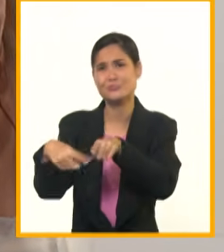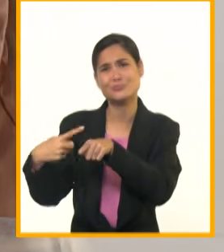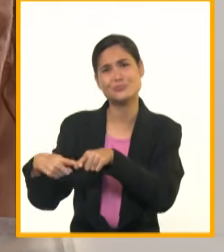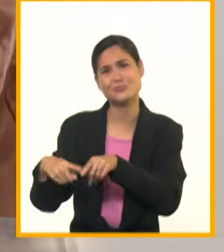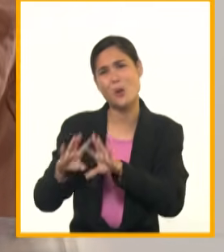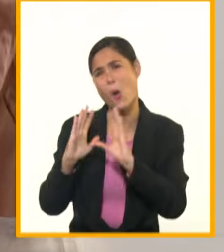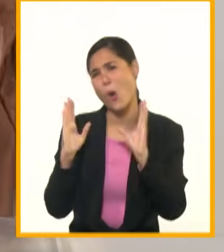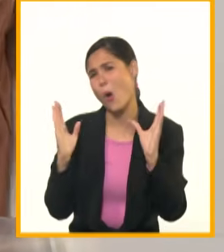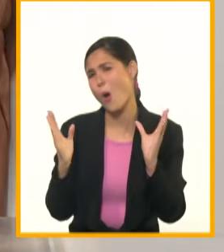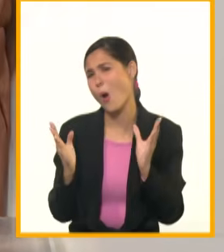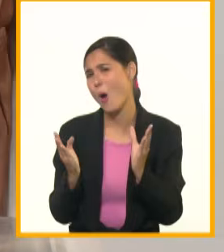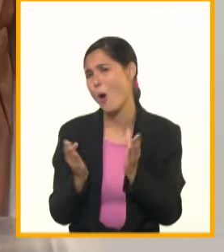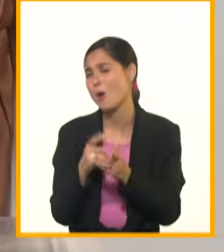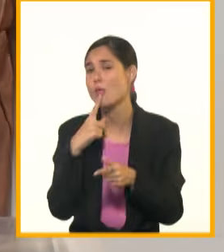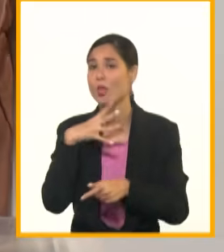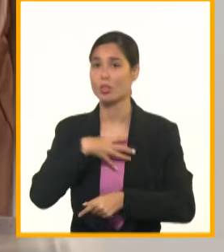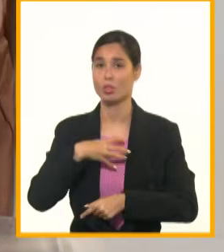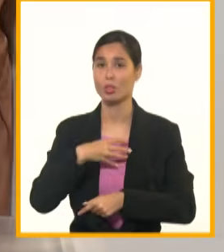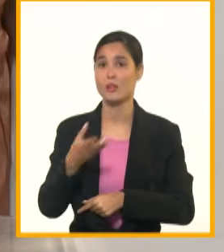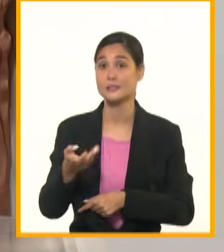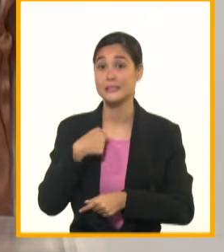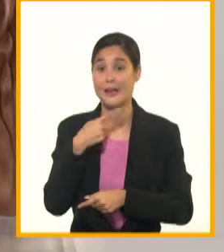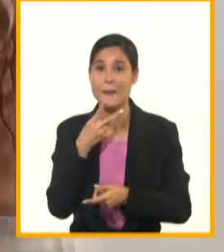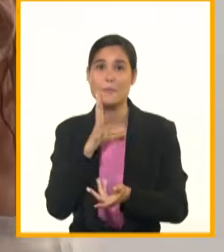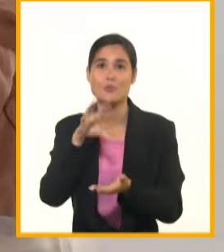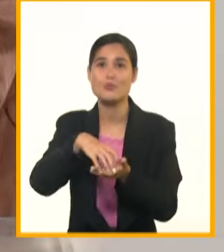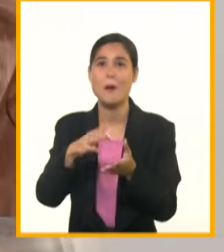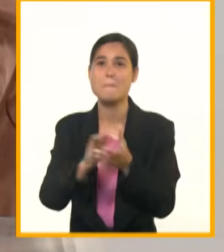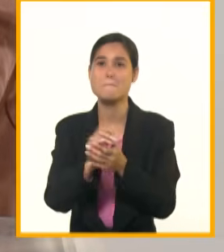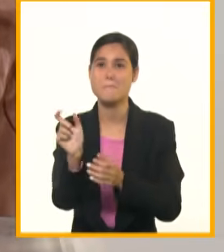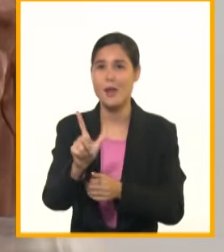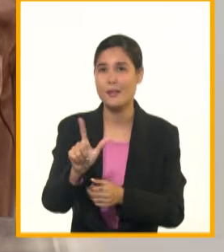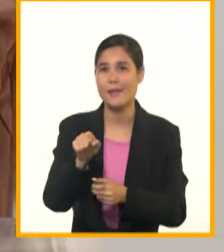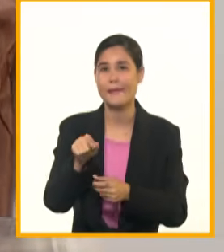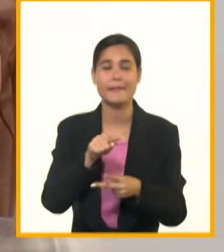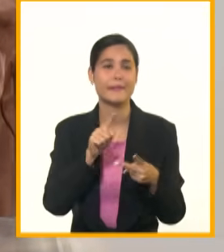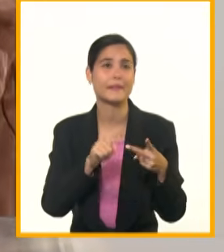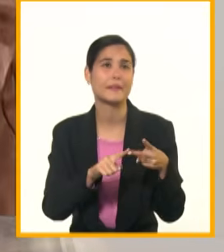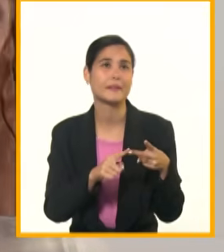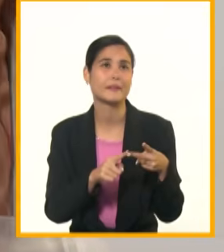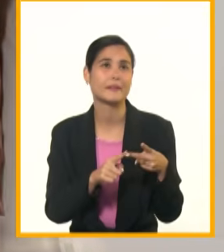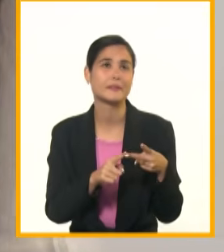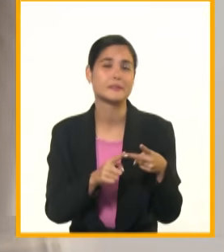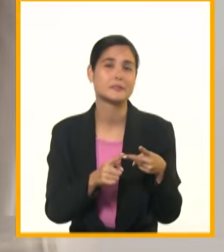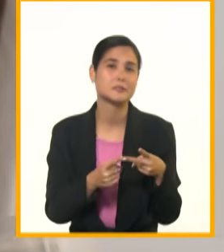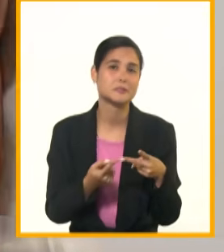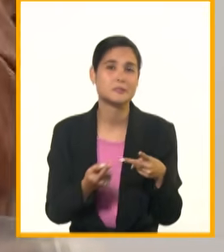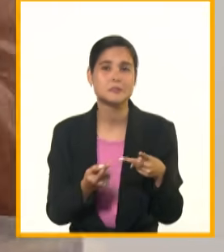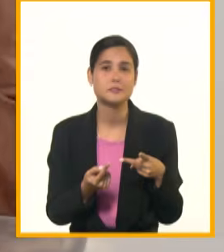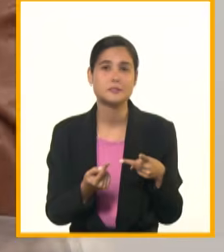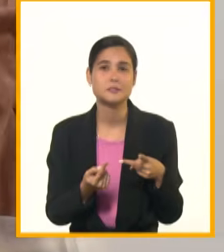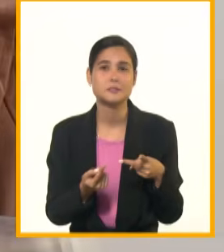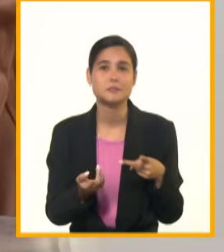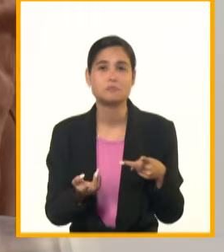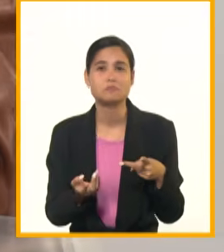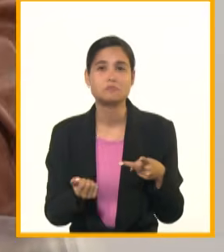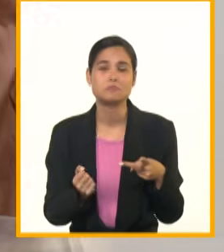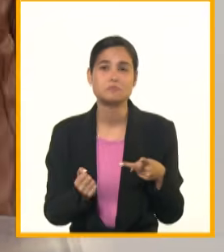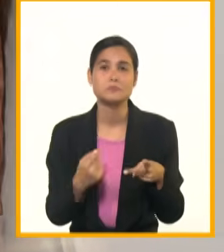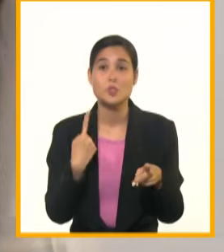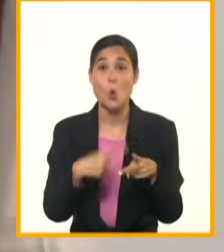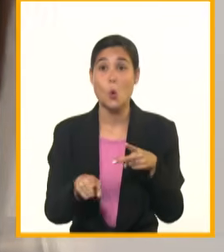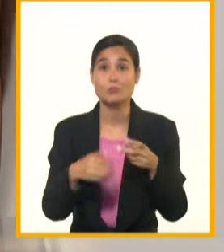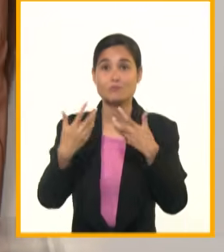industrial desde la zona especial, desde la metalmecánica